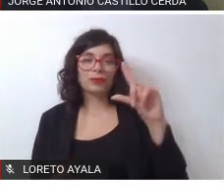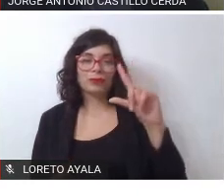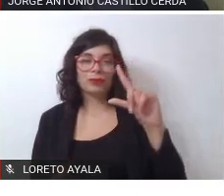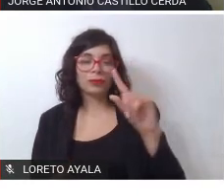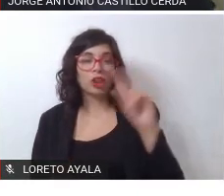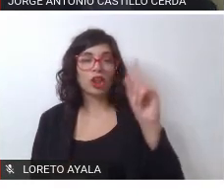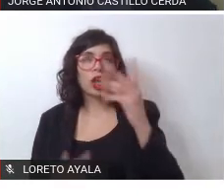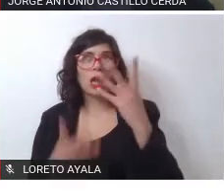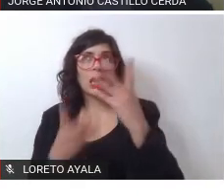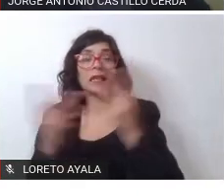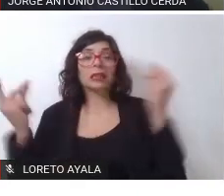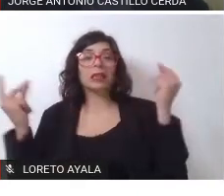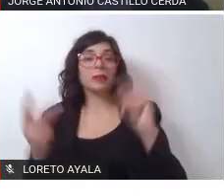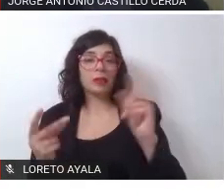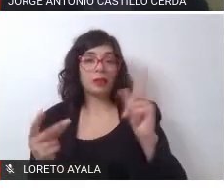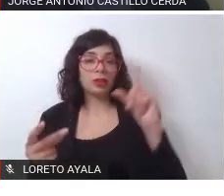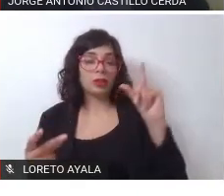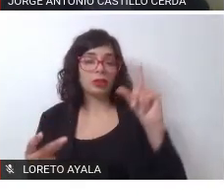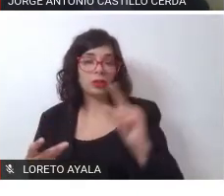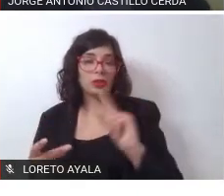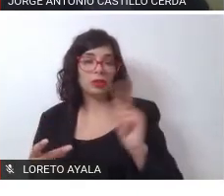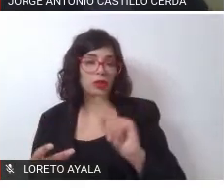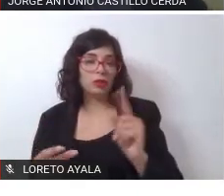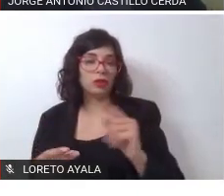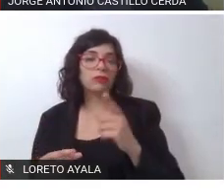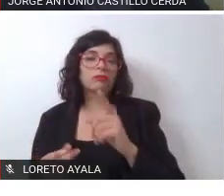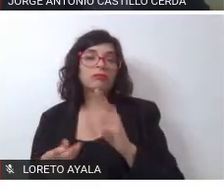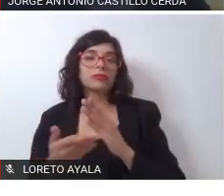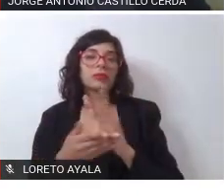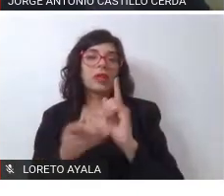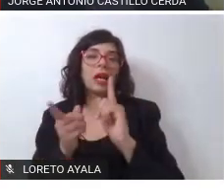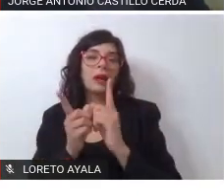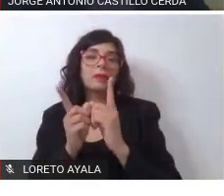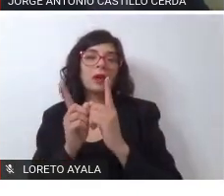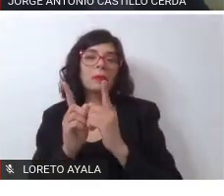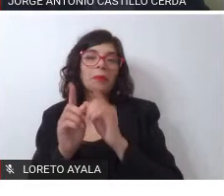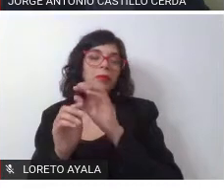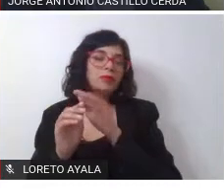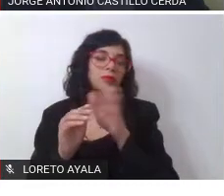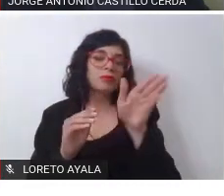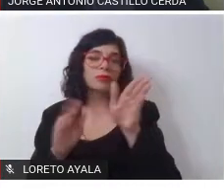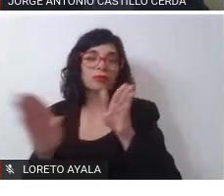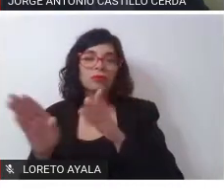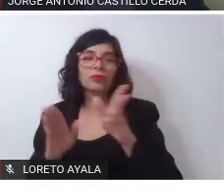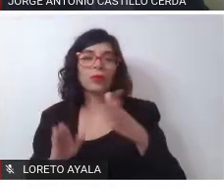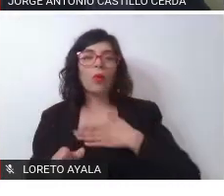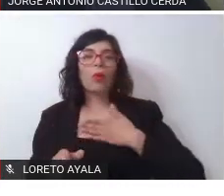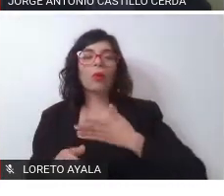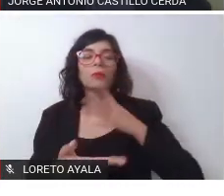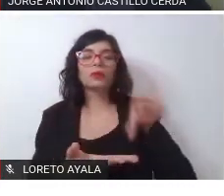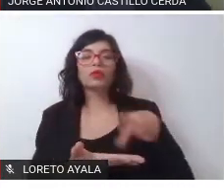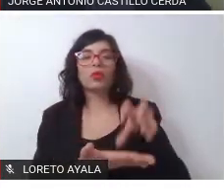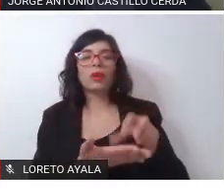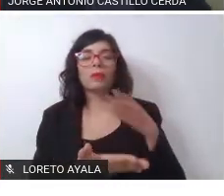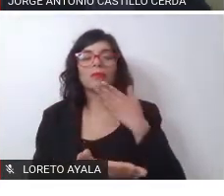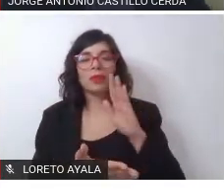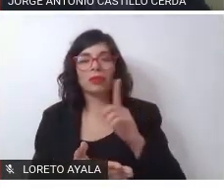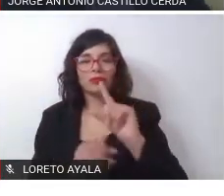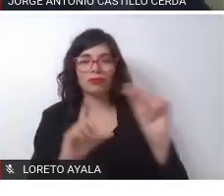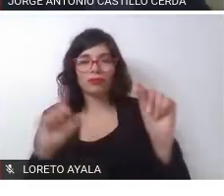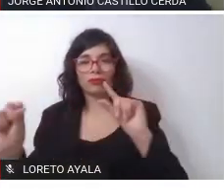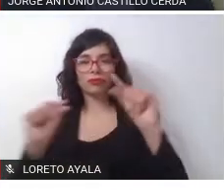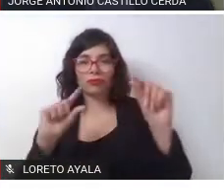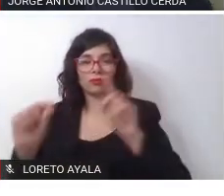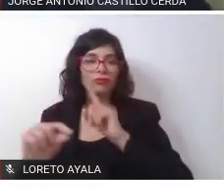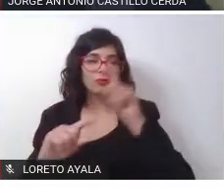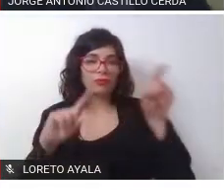no desapareciendo, como dije, sino que se va cambiando hacia lo urbano. Hay una migración hacia lo